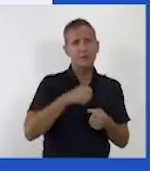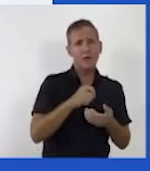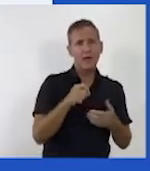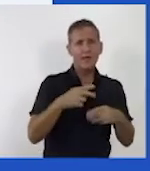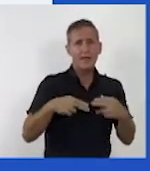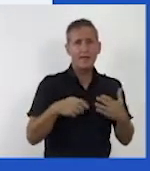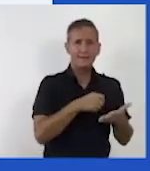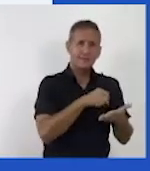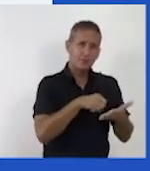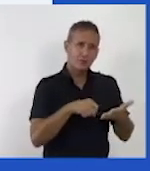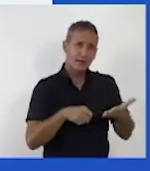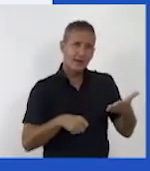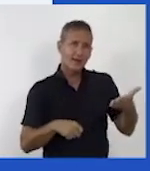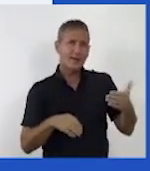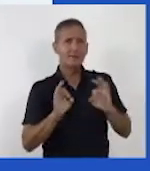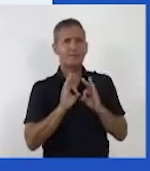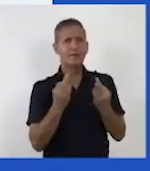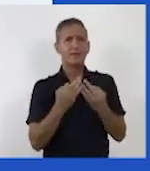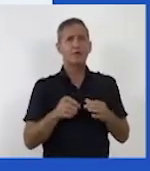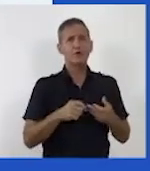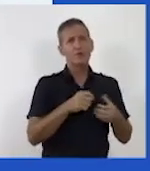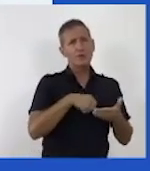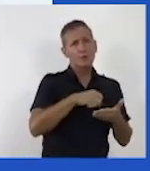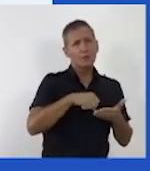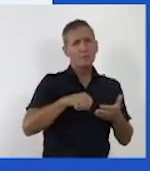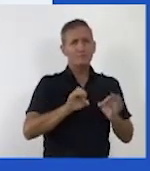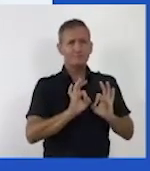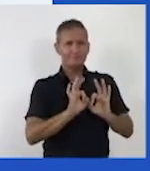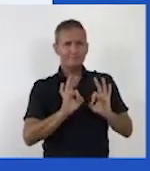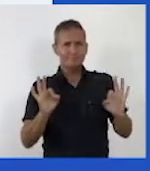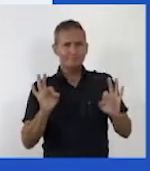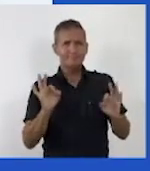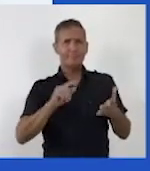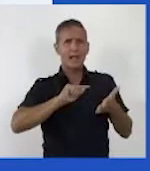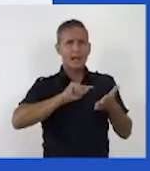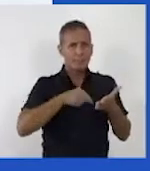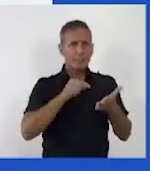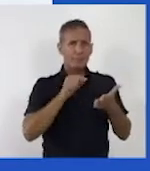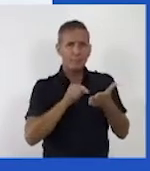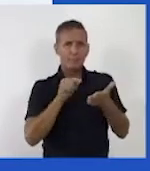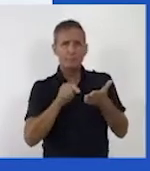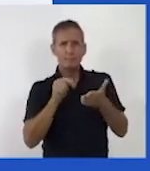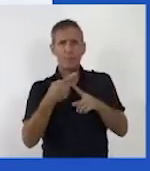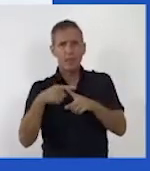cartas familiares escribiendo correctamente los signos de puntuación